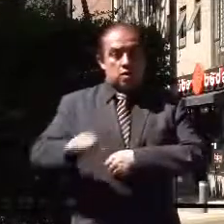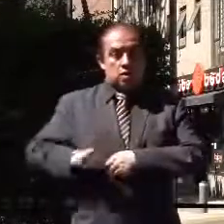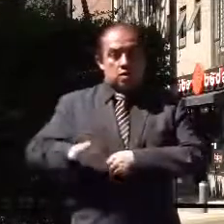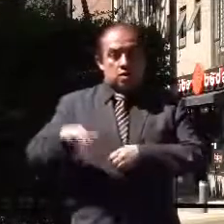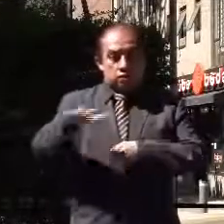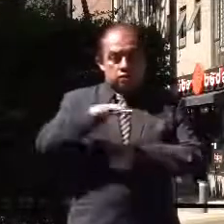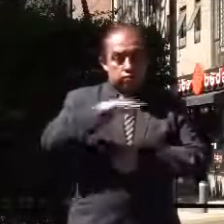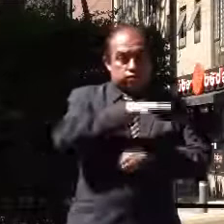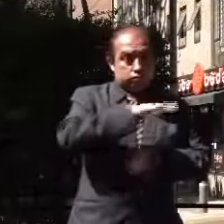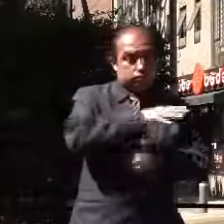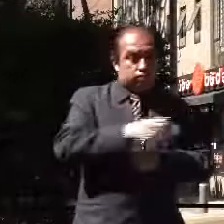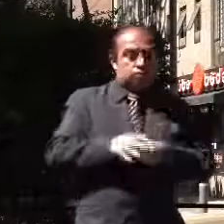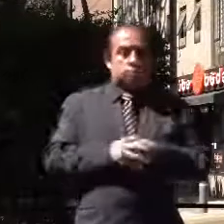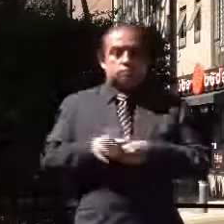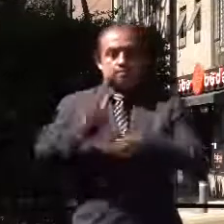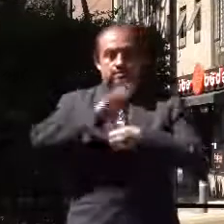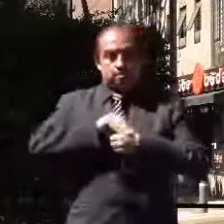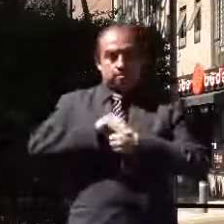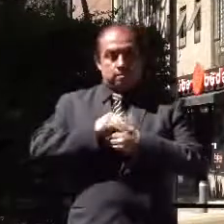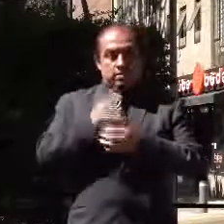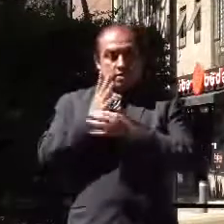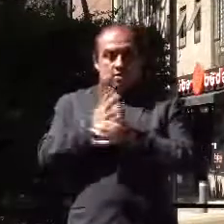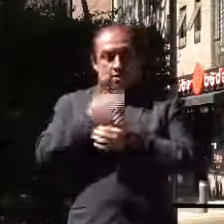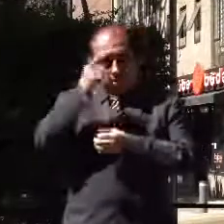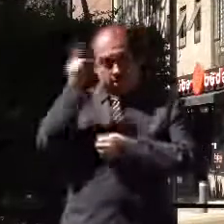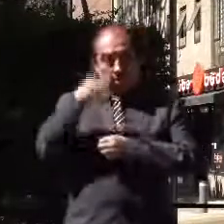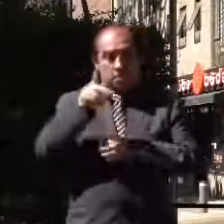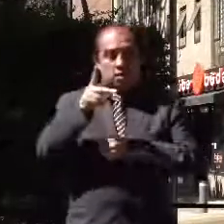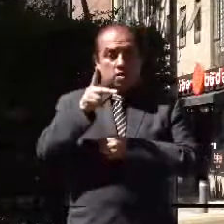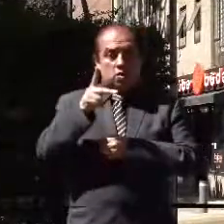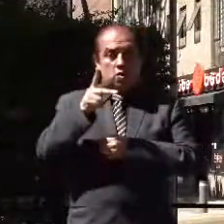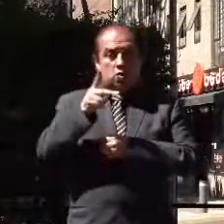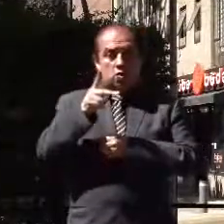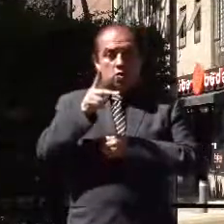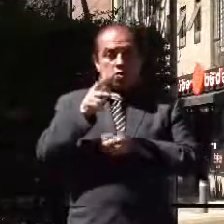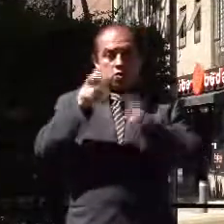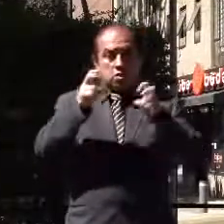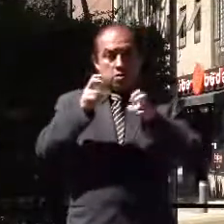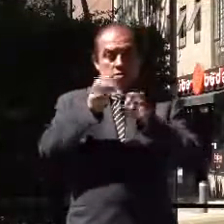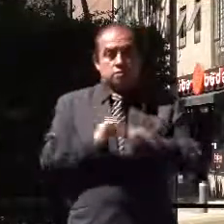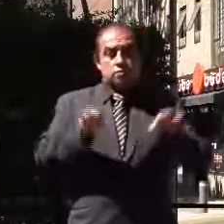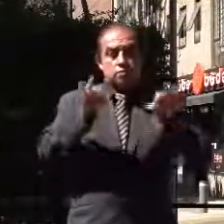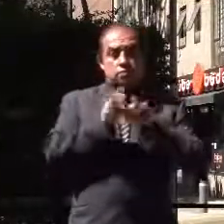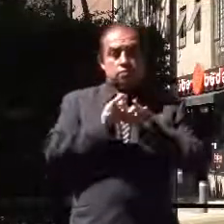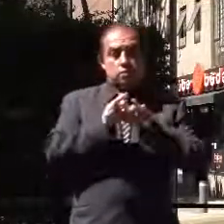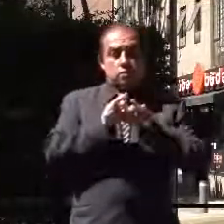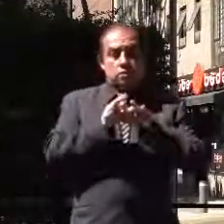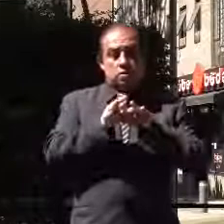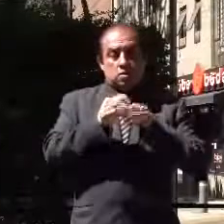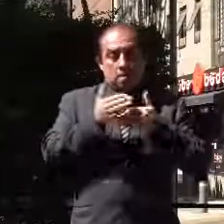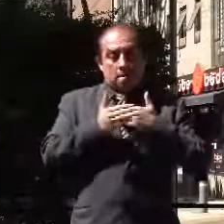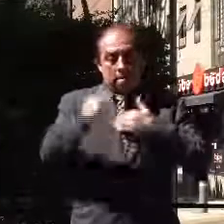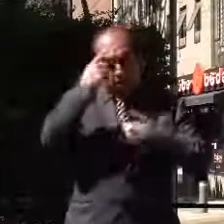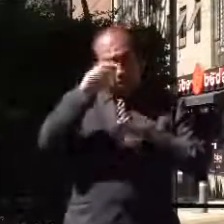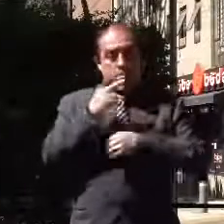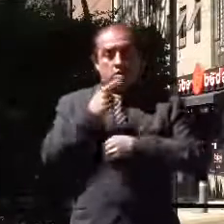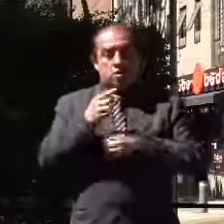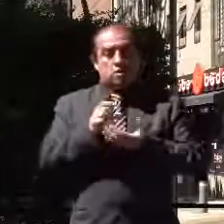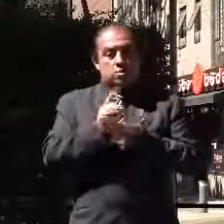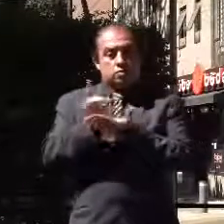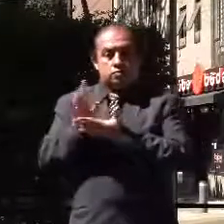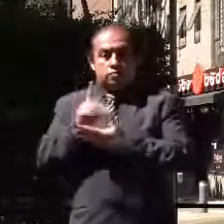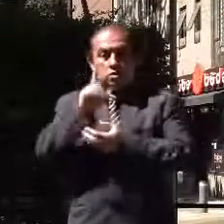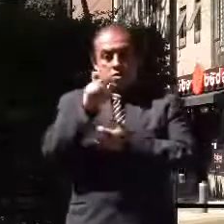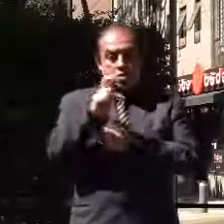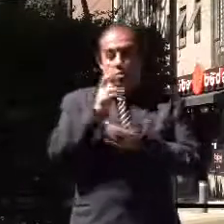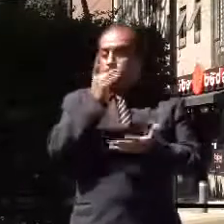sectorizada. Se dice fácil, pero es un gran paso precisamente para ir mejorando la distribución de agua, no